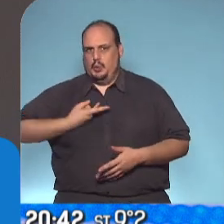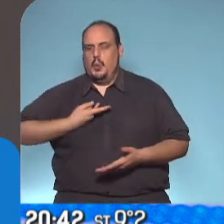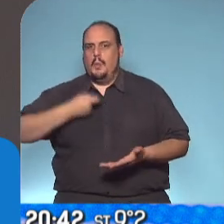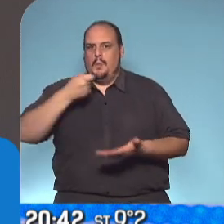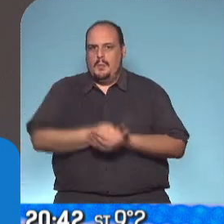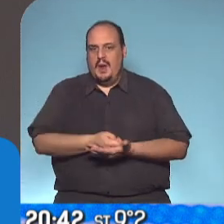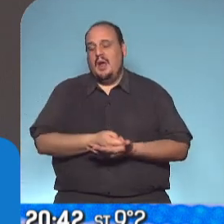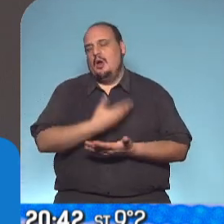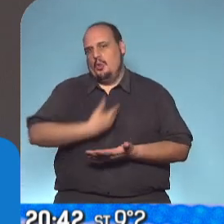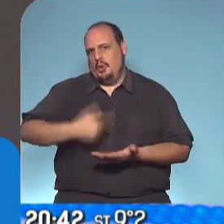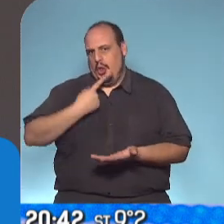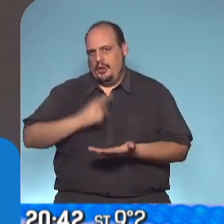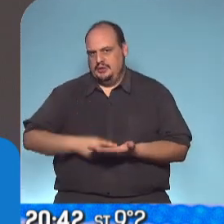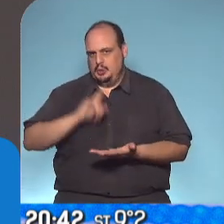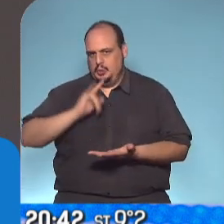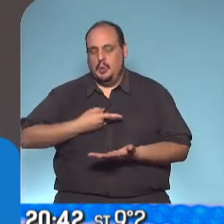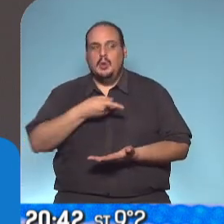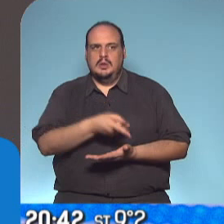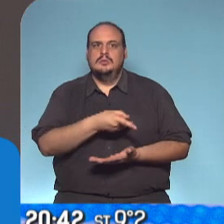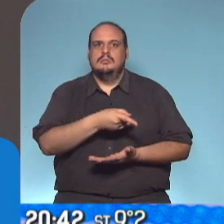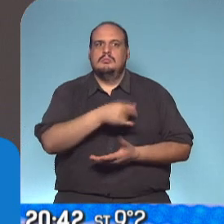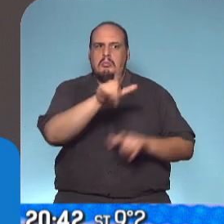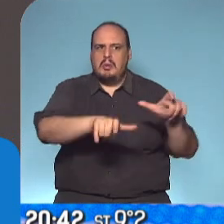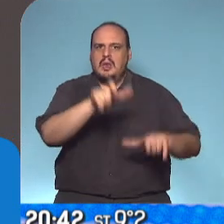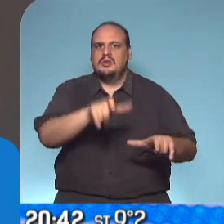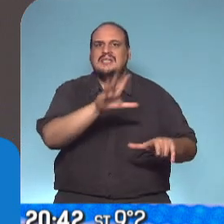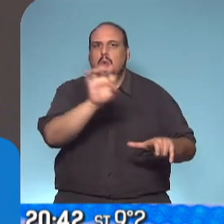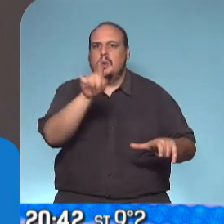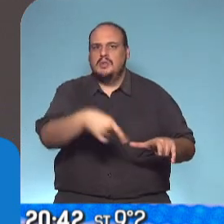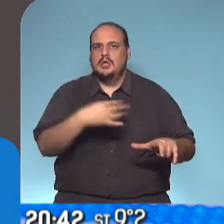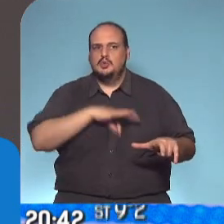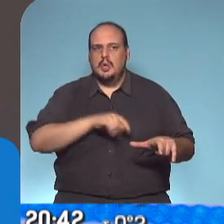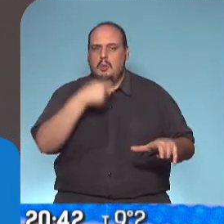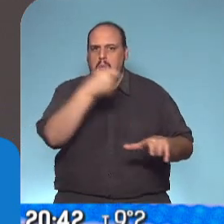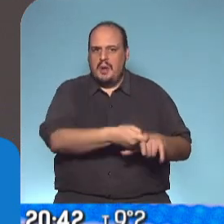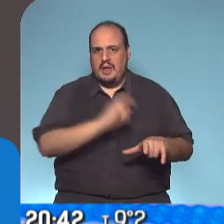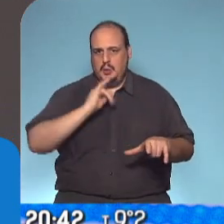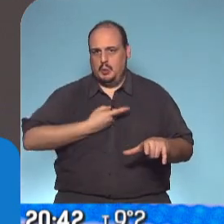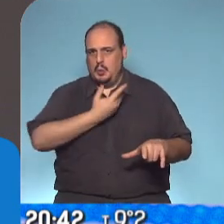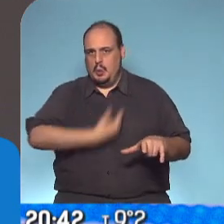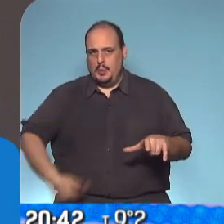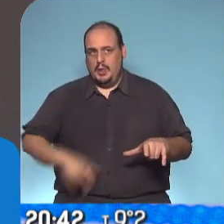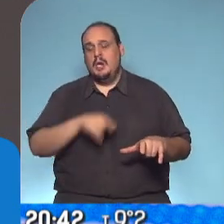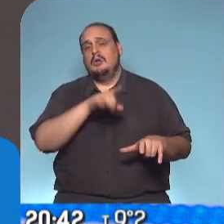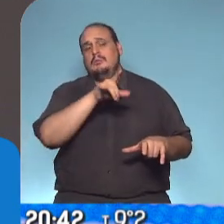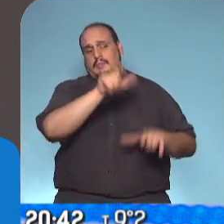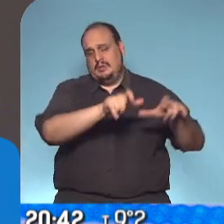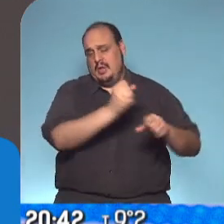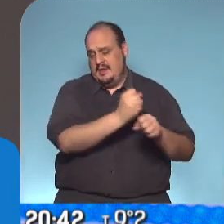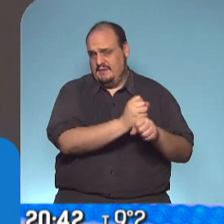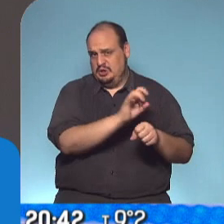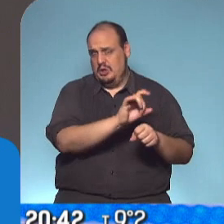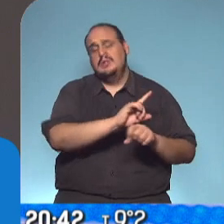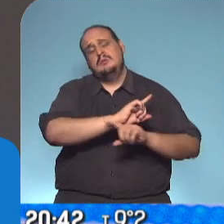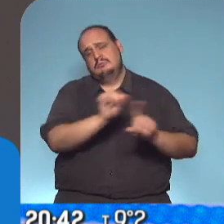una decisión del gobierno, es una ayuda muy importante no solo a Francisca, que es trabajadora, sino también a las empresas por esta